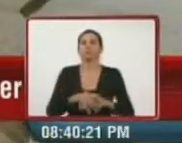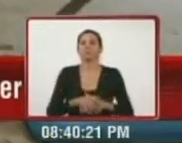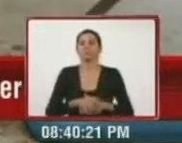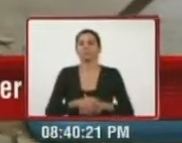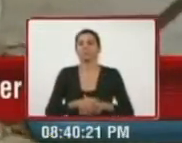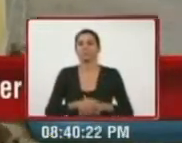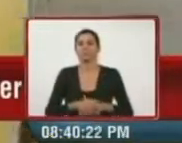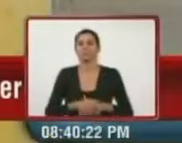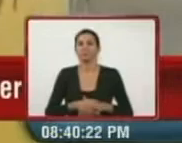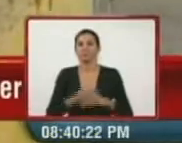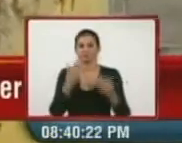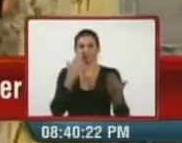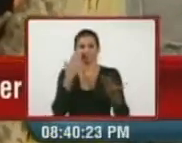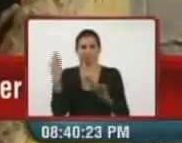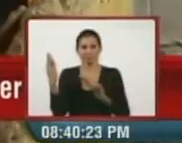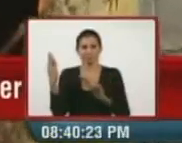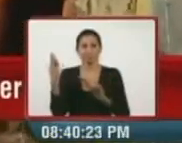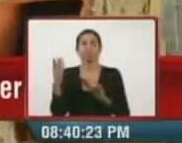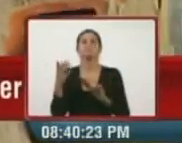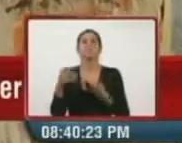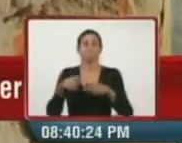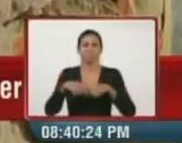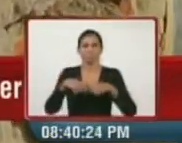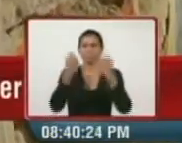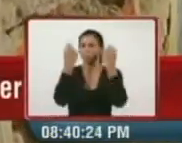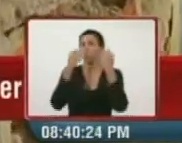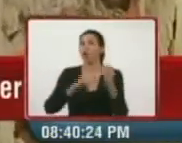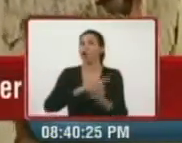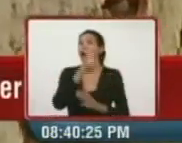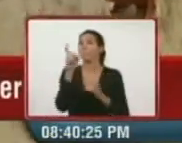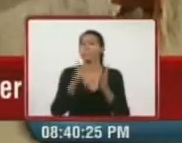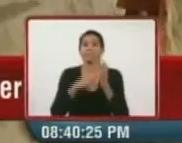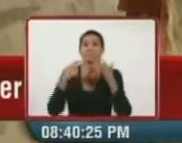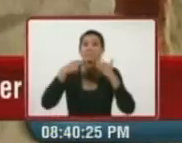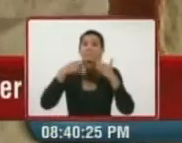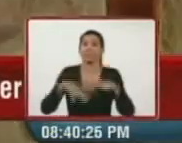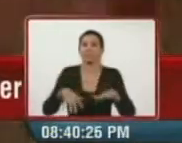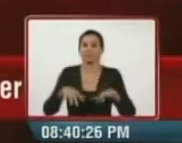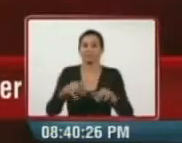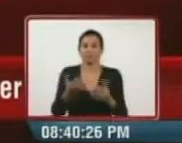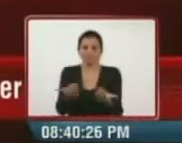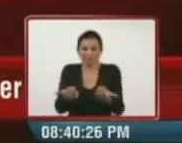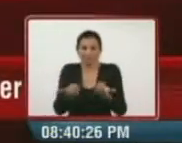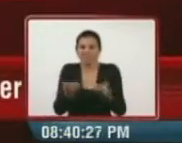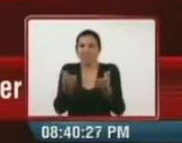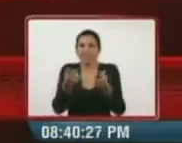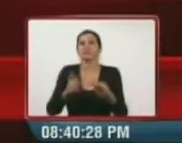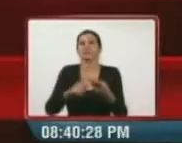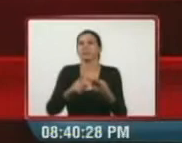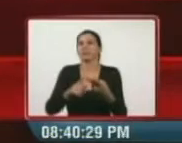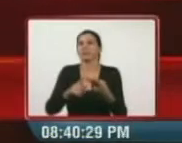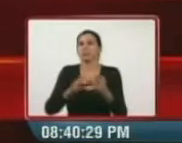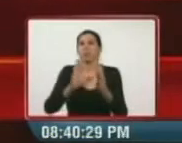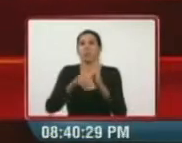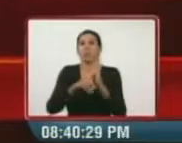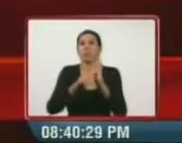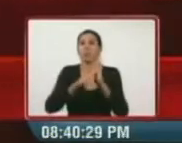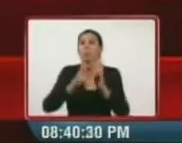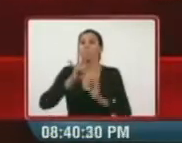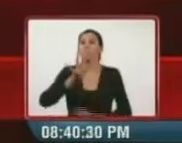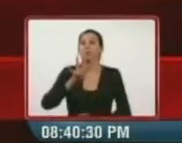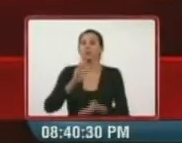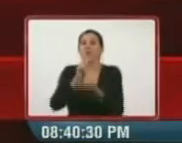la infraestructura física fue dañada por completo, las cajas registradoras, equipos de computación, saquelos de pollo